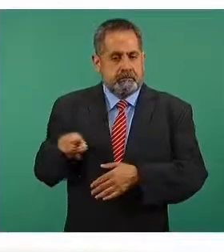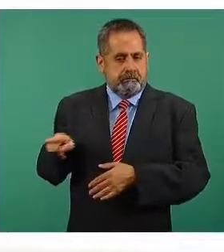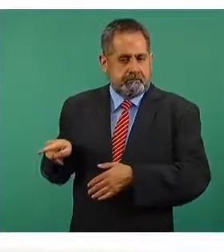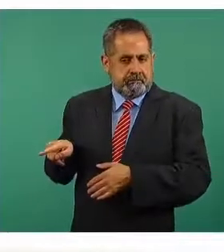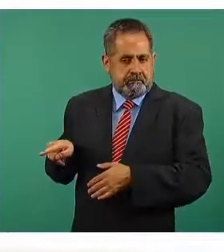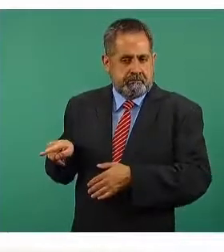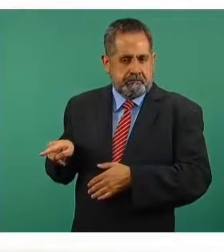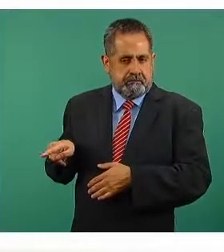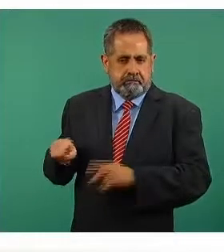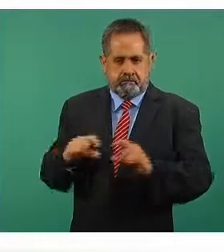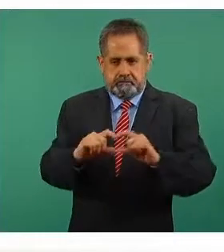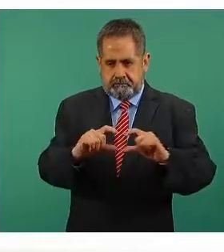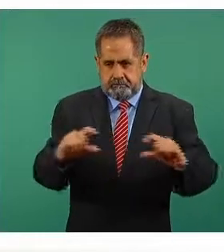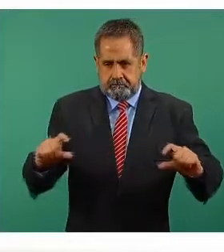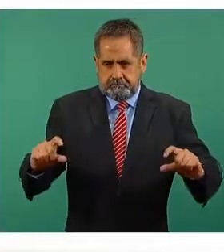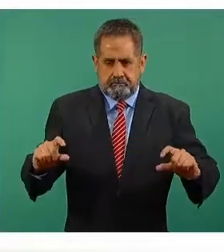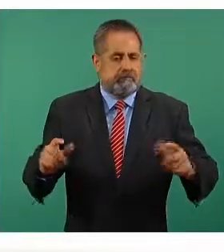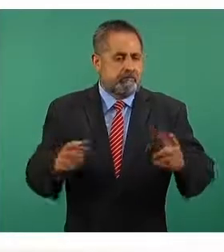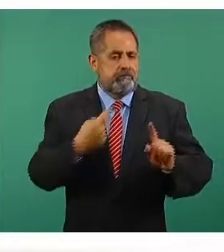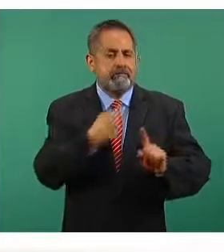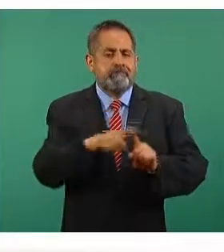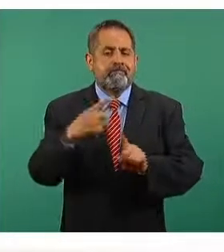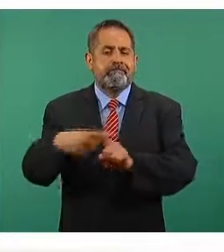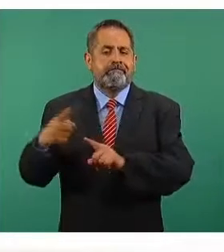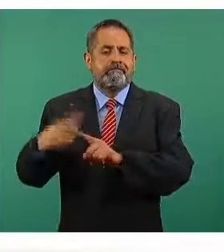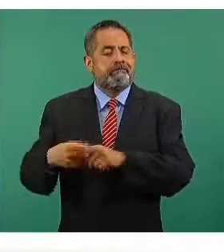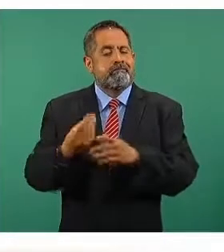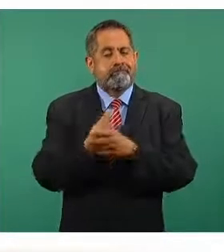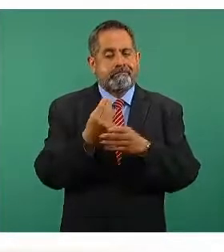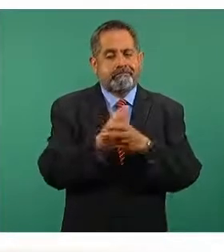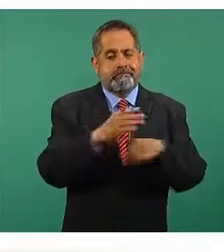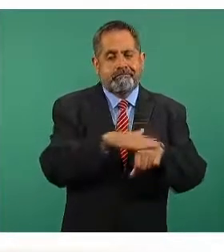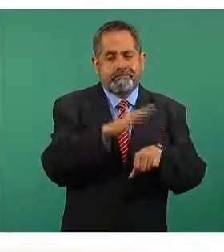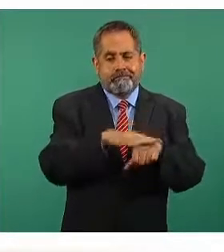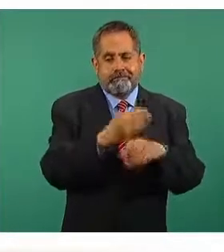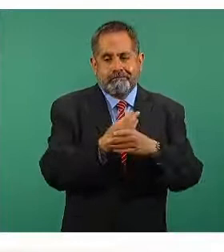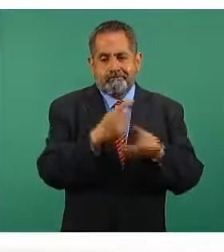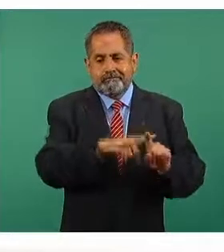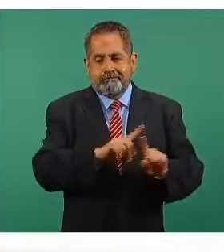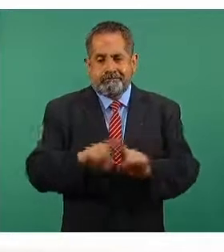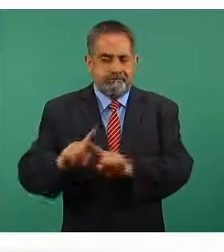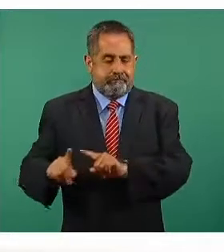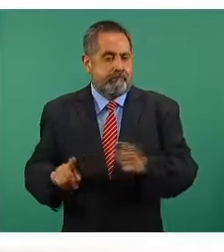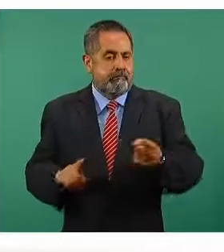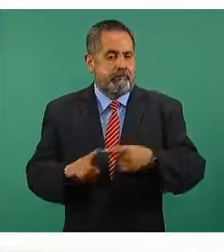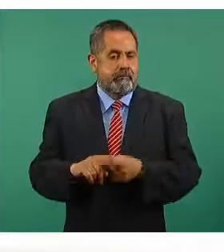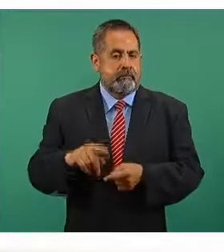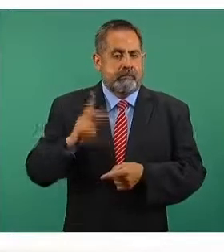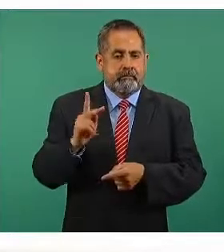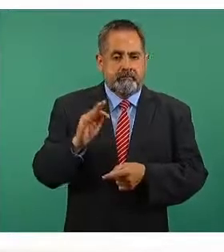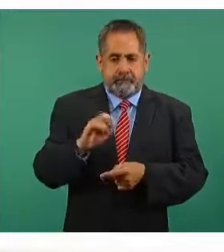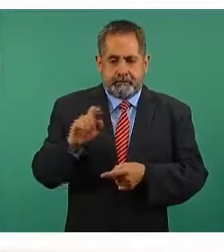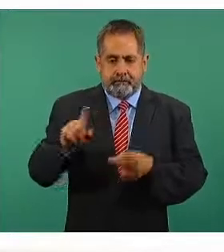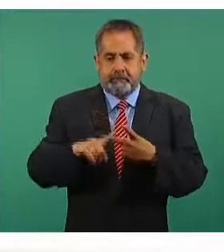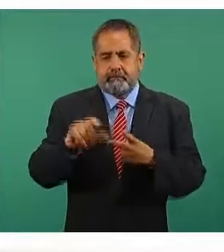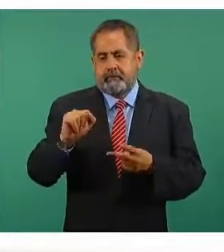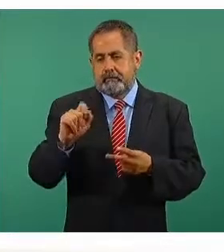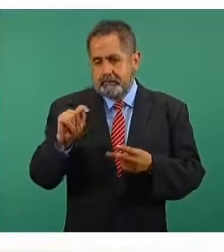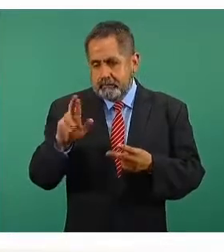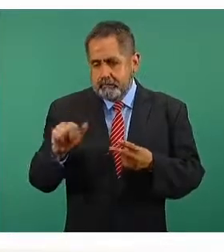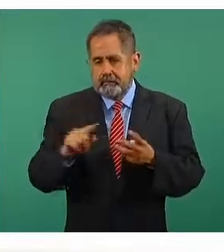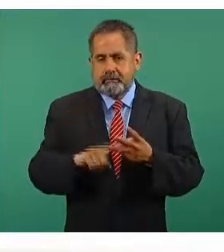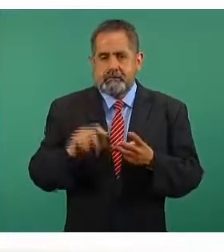15.163.420 vacunas de las distintas clases o tipos de vacuna, la de Pfizer, la de Astra, la